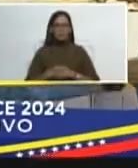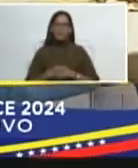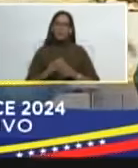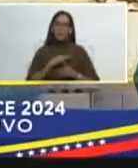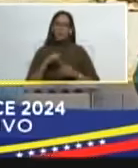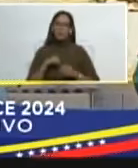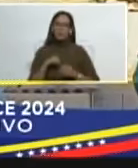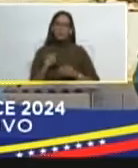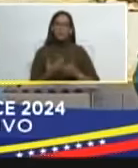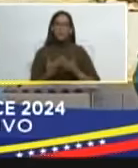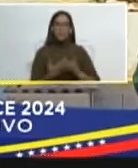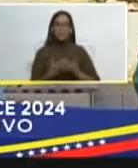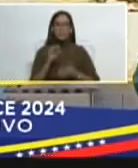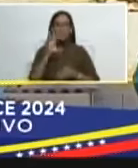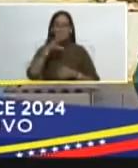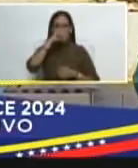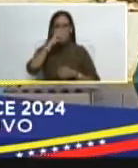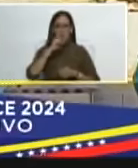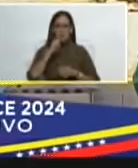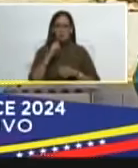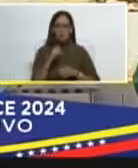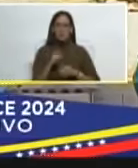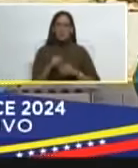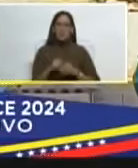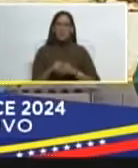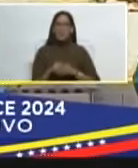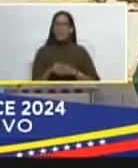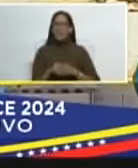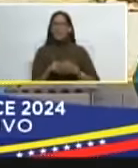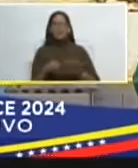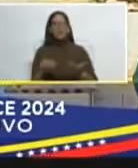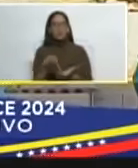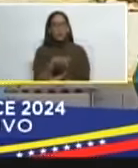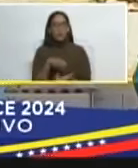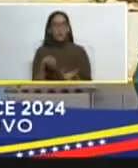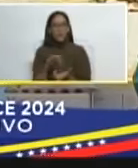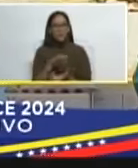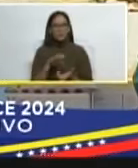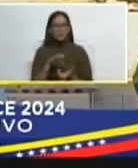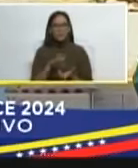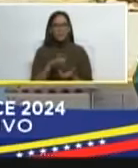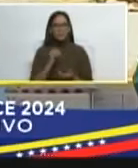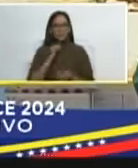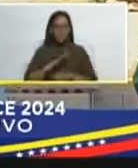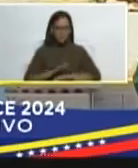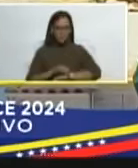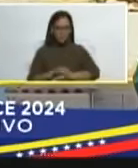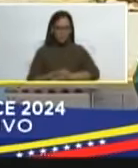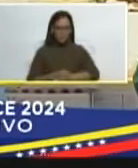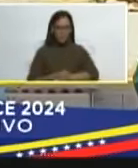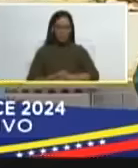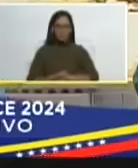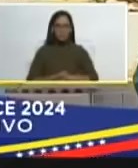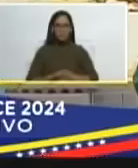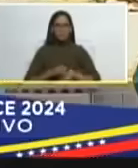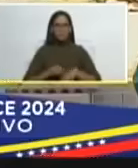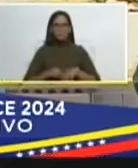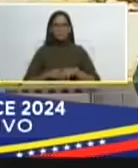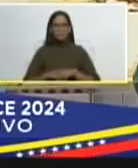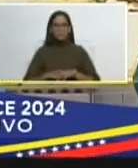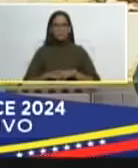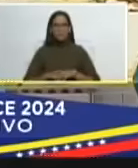nosotros nos propusimos hace 5 años, en medio de las tormentas que estábamos,